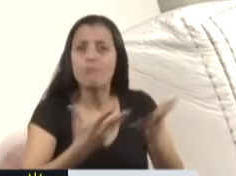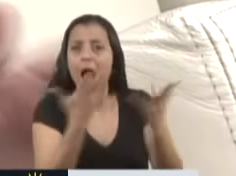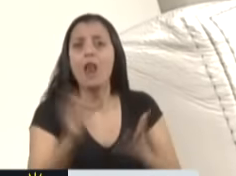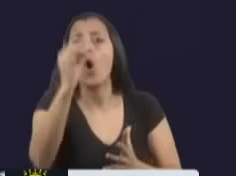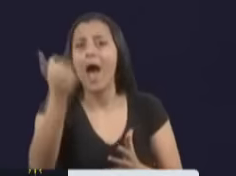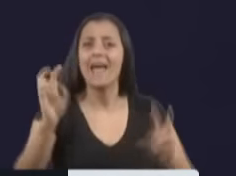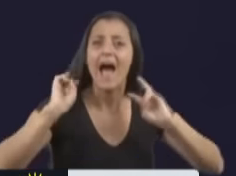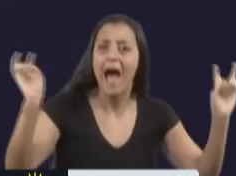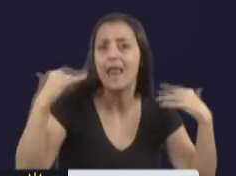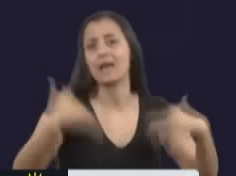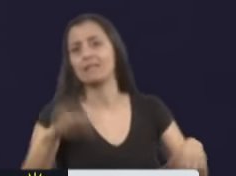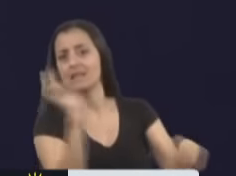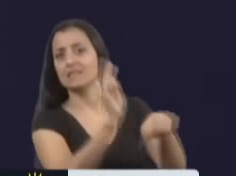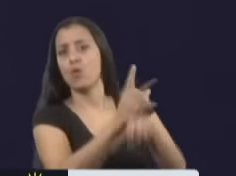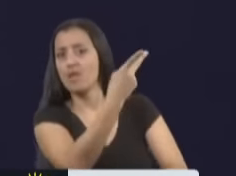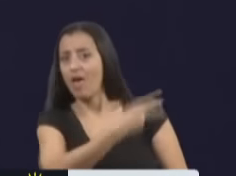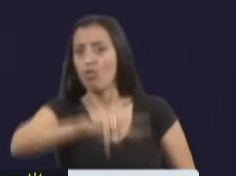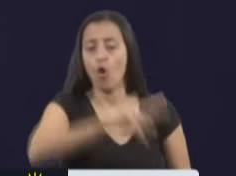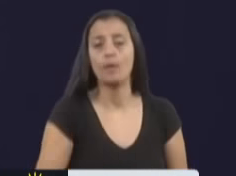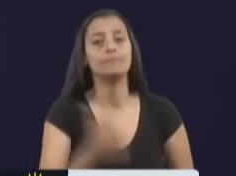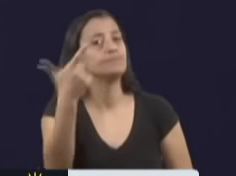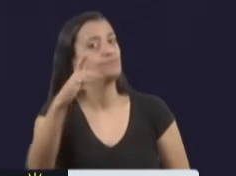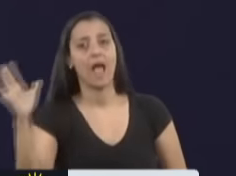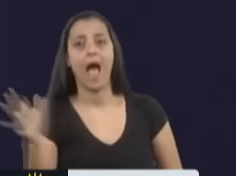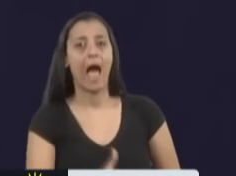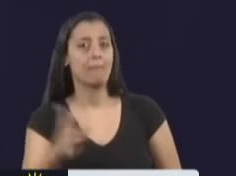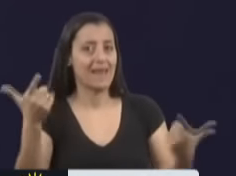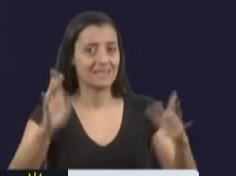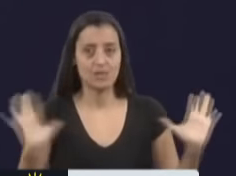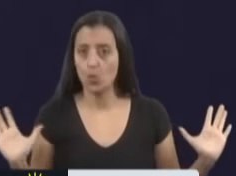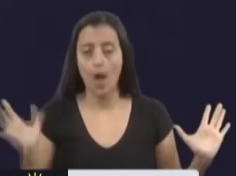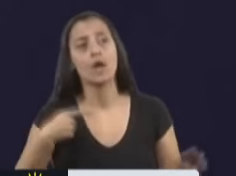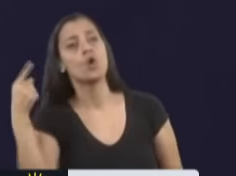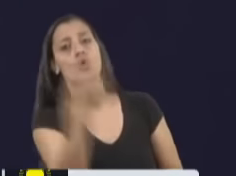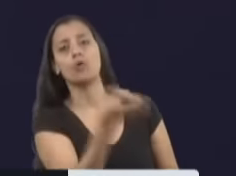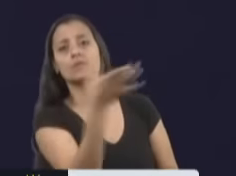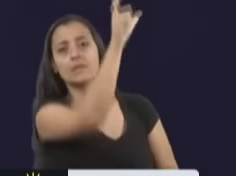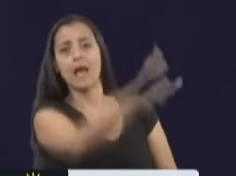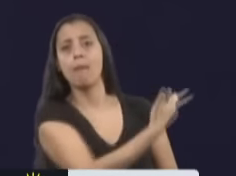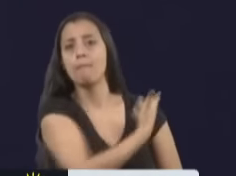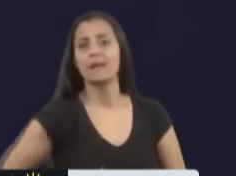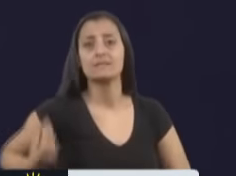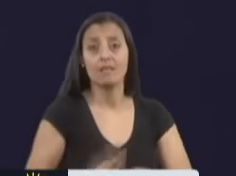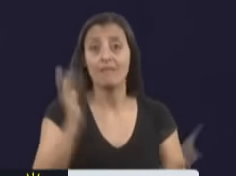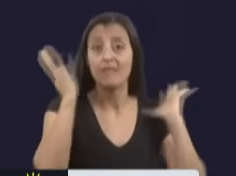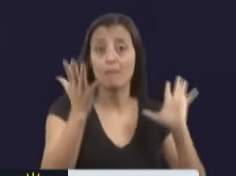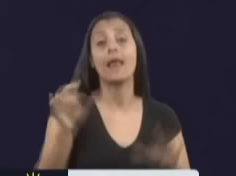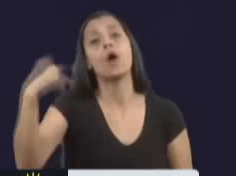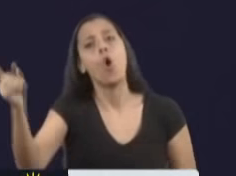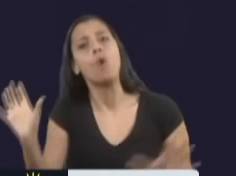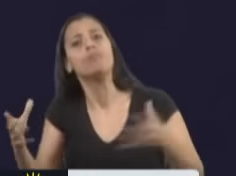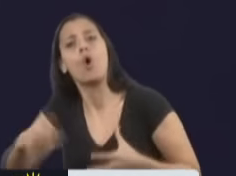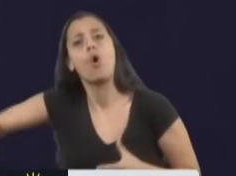gracias no De hecho no hubo ninguna amenaza al presidente Miley por parte de ninguna organización terrorista